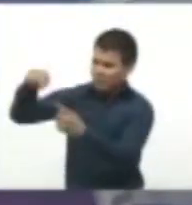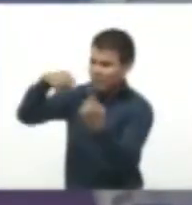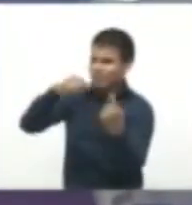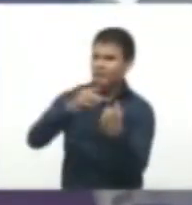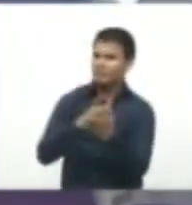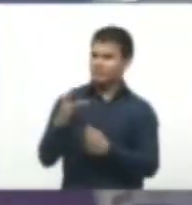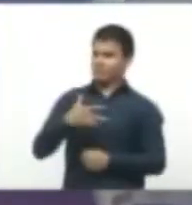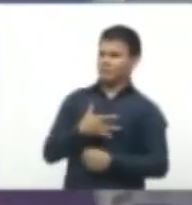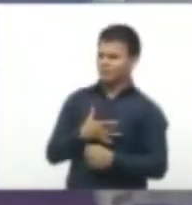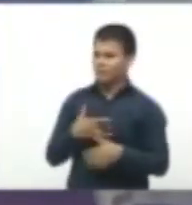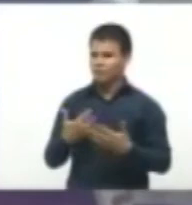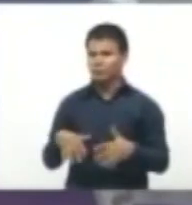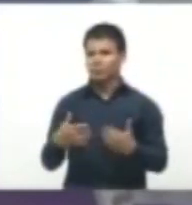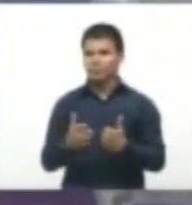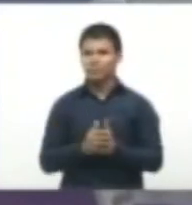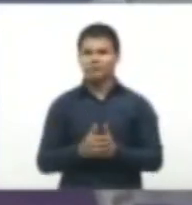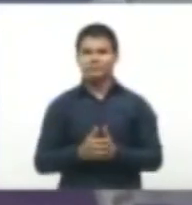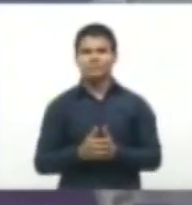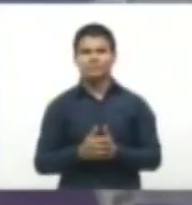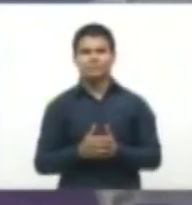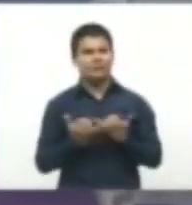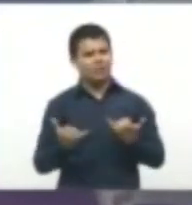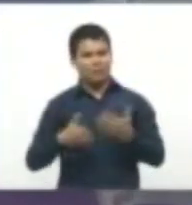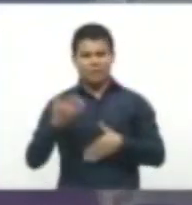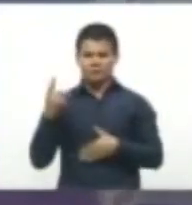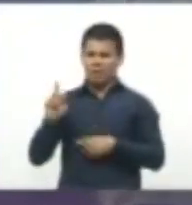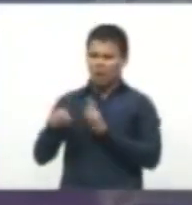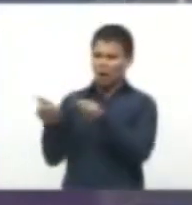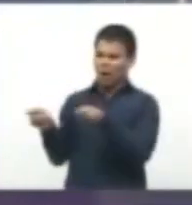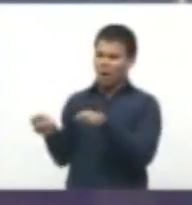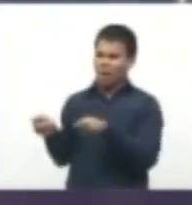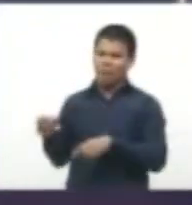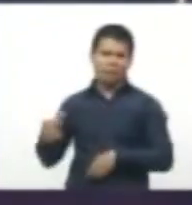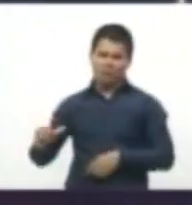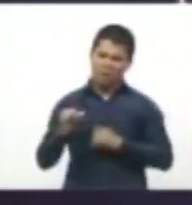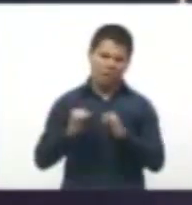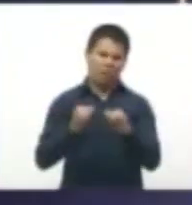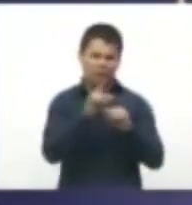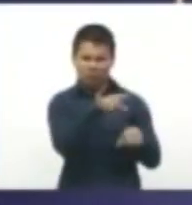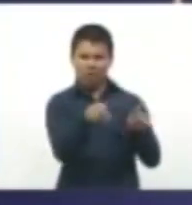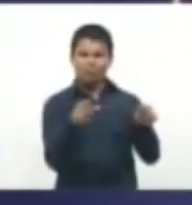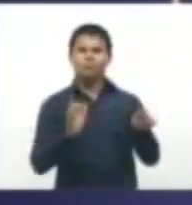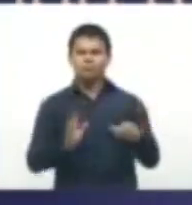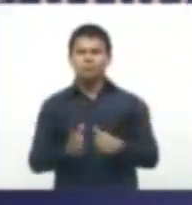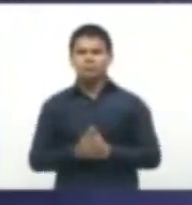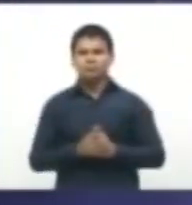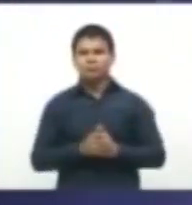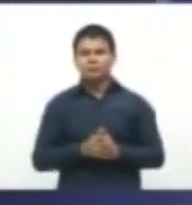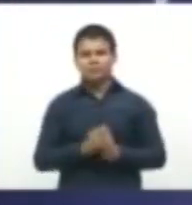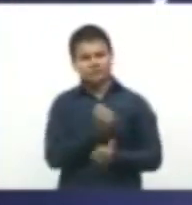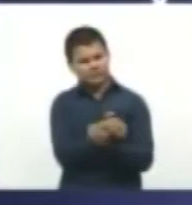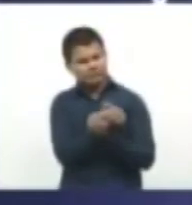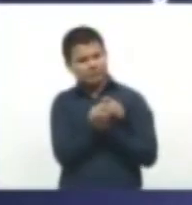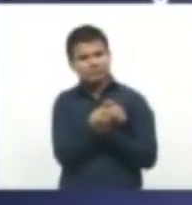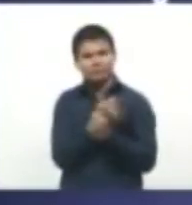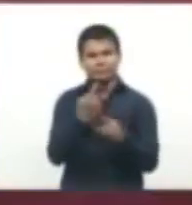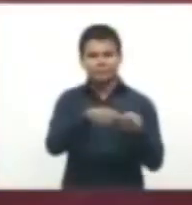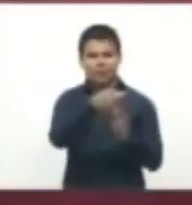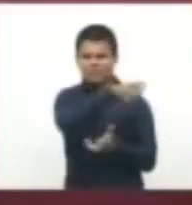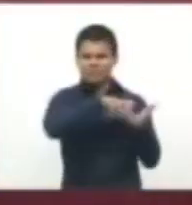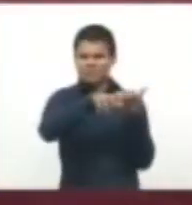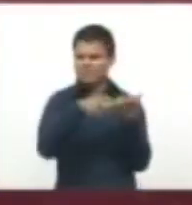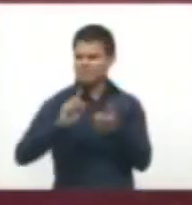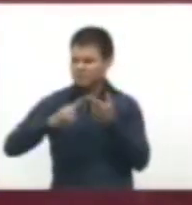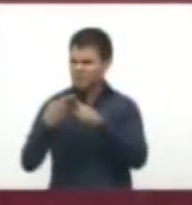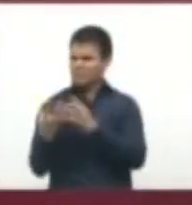sentir identificada porque nos ha pasado a muchos así. Y El Desorden Se Formó es patada de parranda con los amigos,